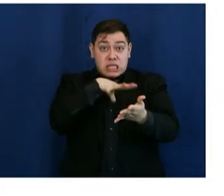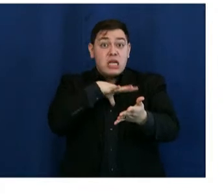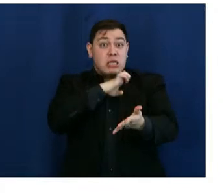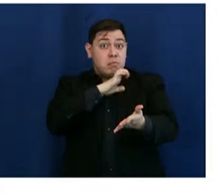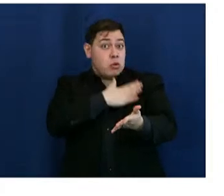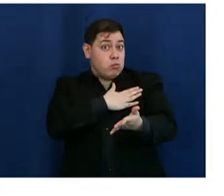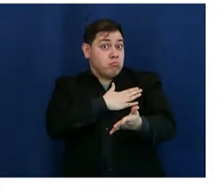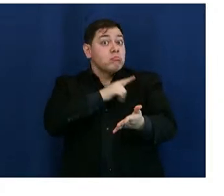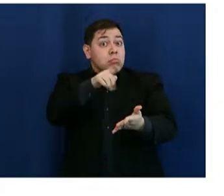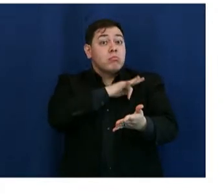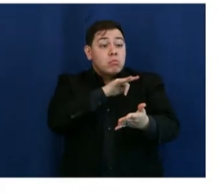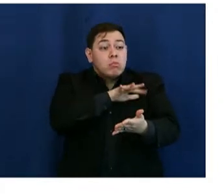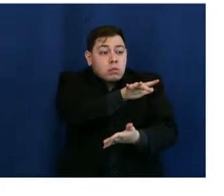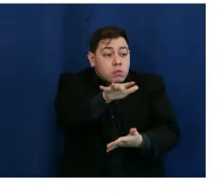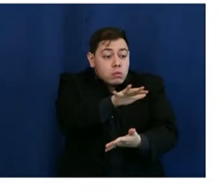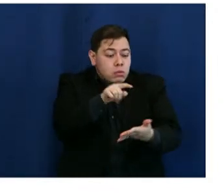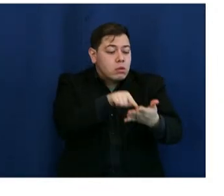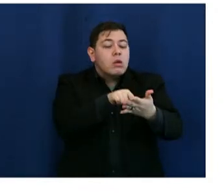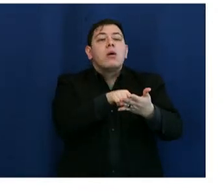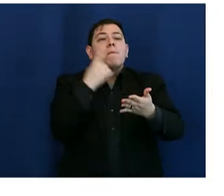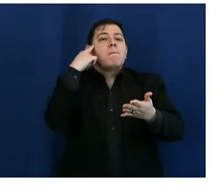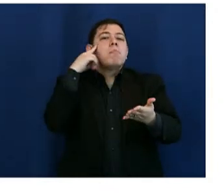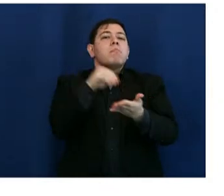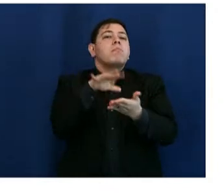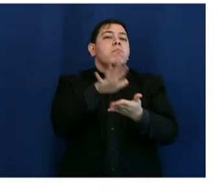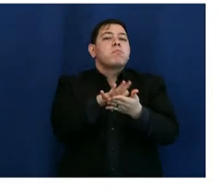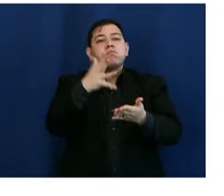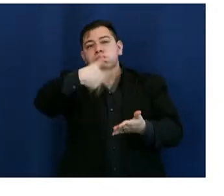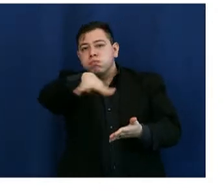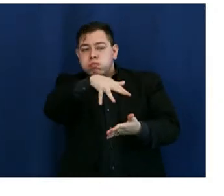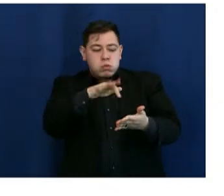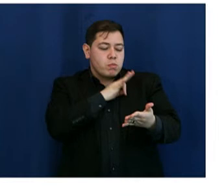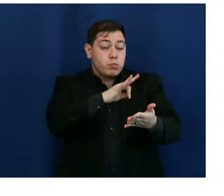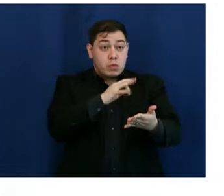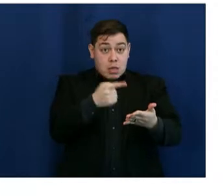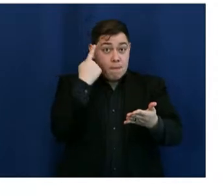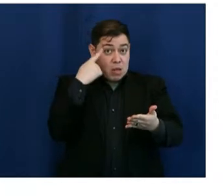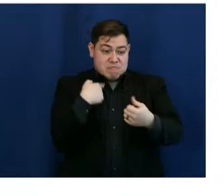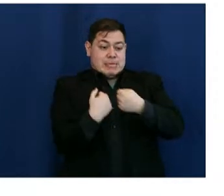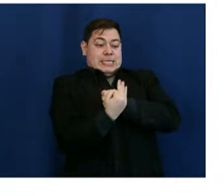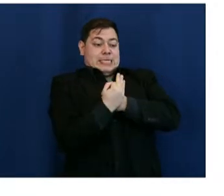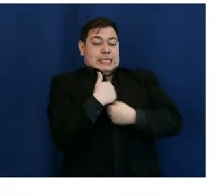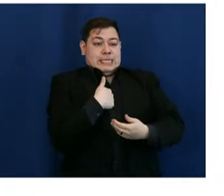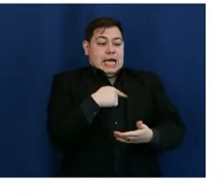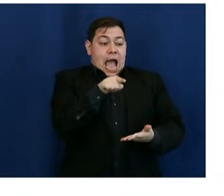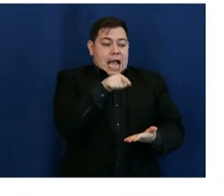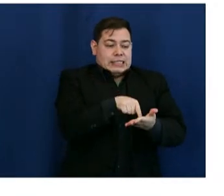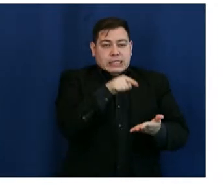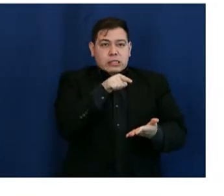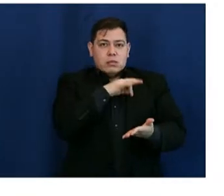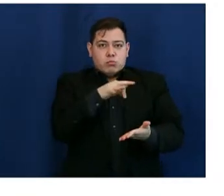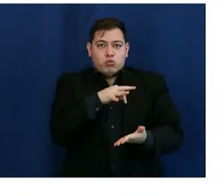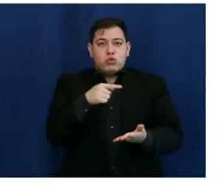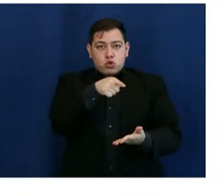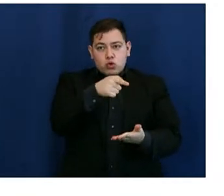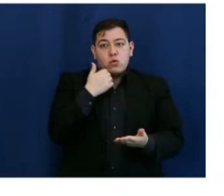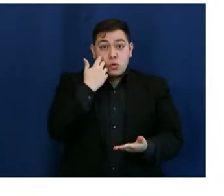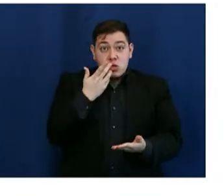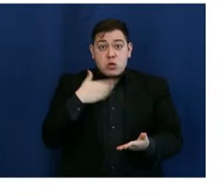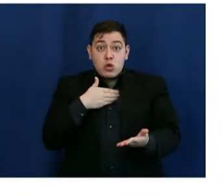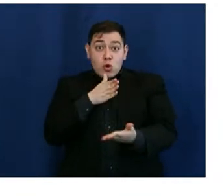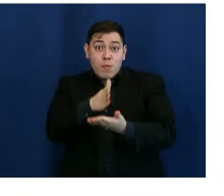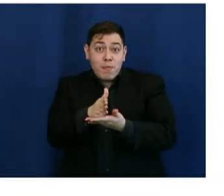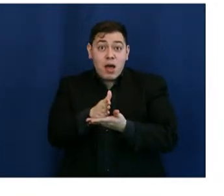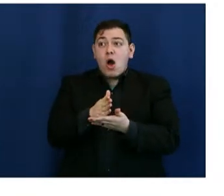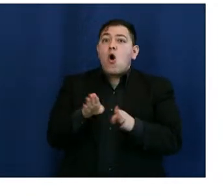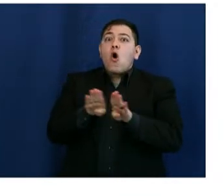y les indicará el programa de la cita. De cualquier manera, estamos haciendo todo lo que podemos en la comunidad para que ustedes tengan acceso